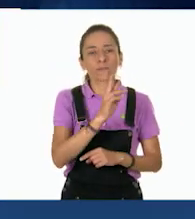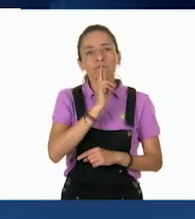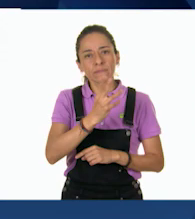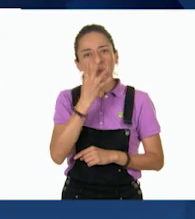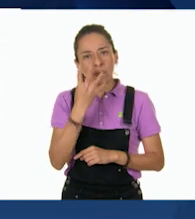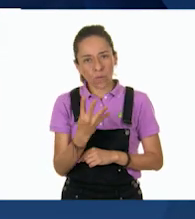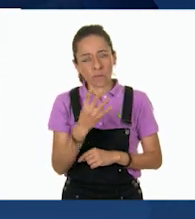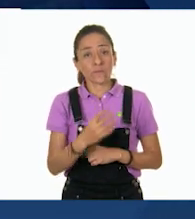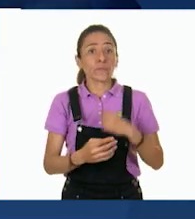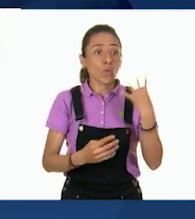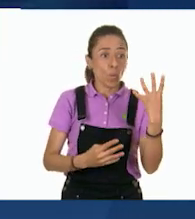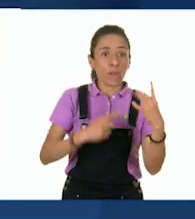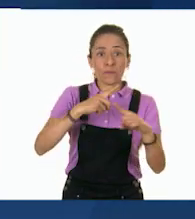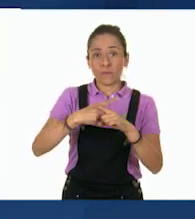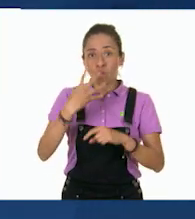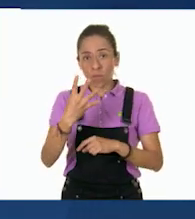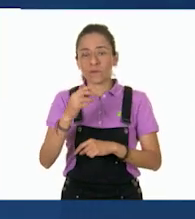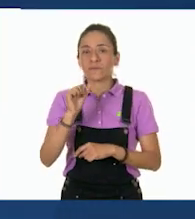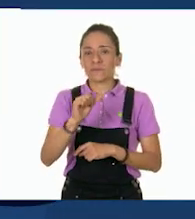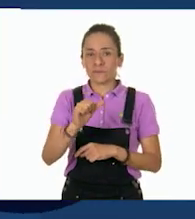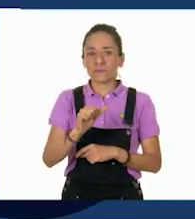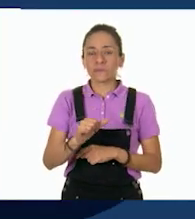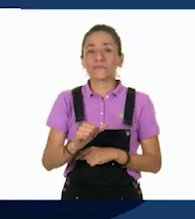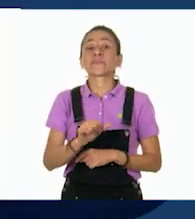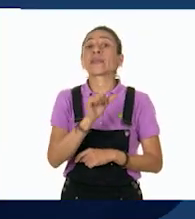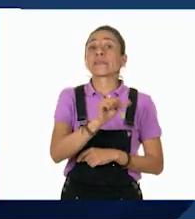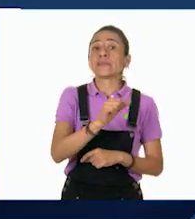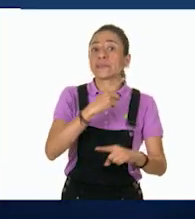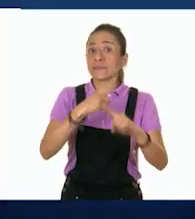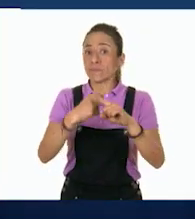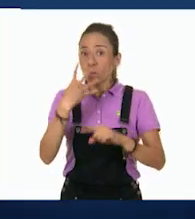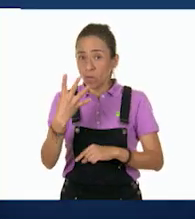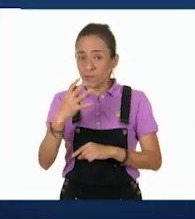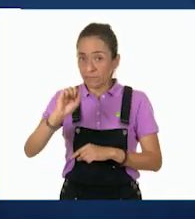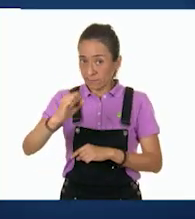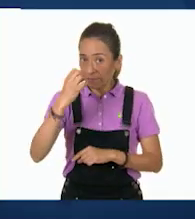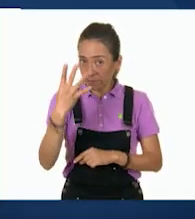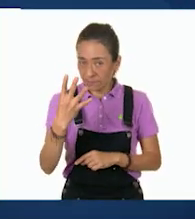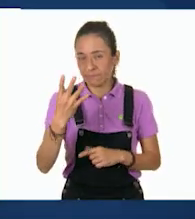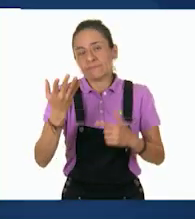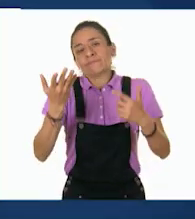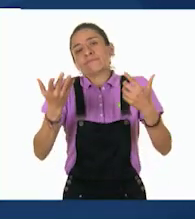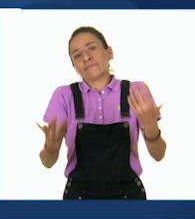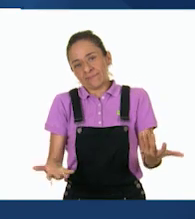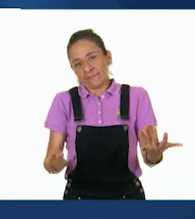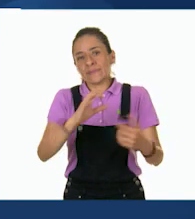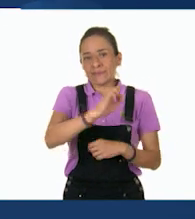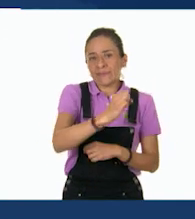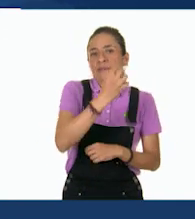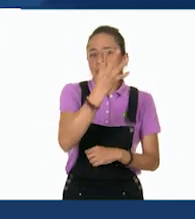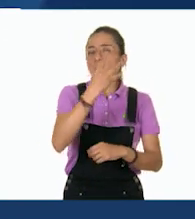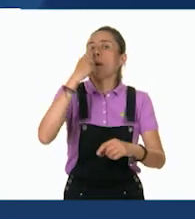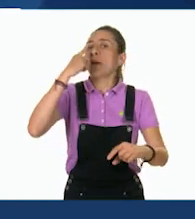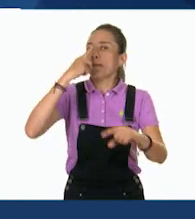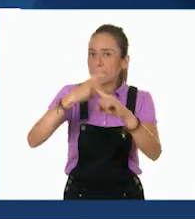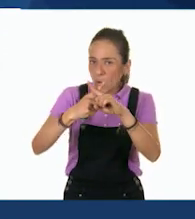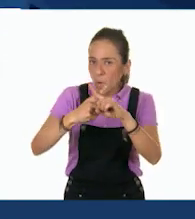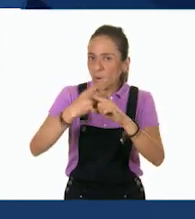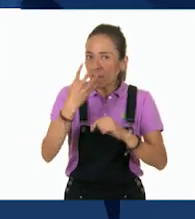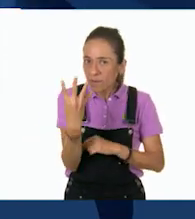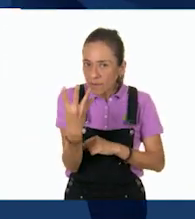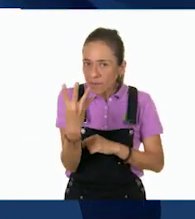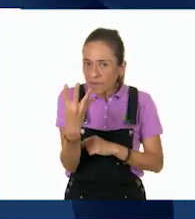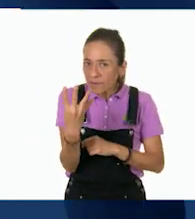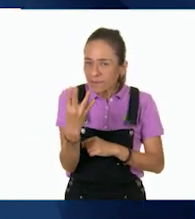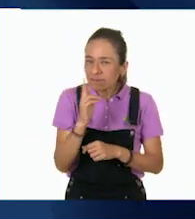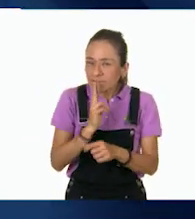4, 16. 16 por 4 es 64. Entonces el siguiente será 64 por